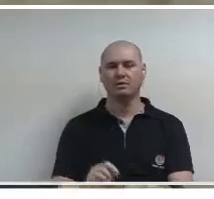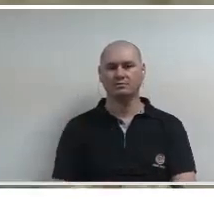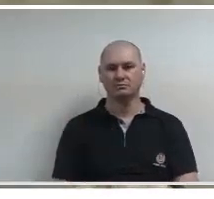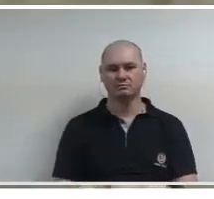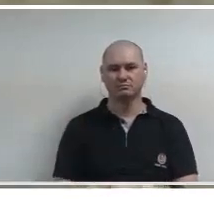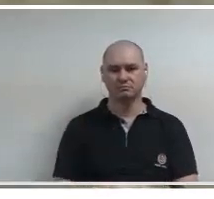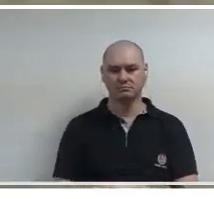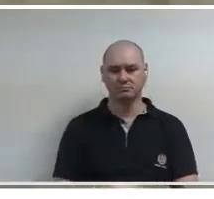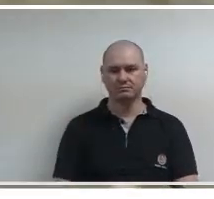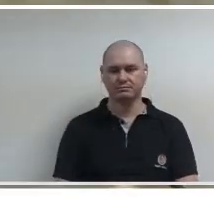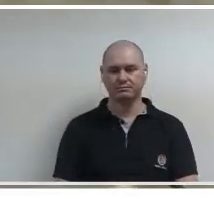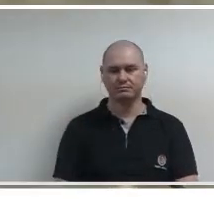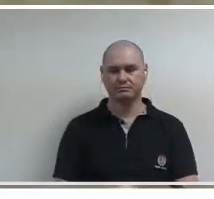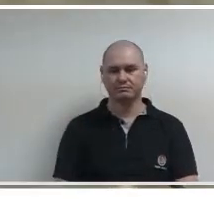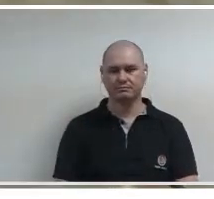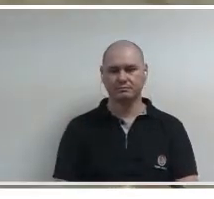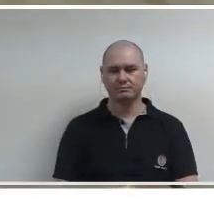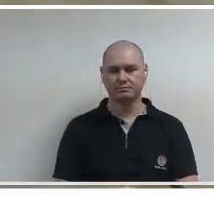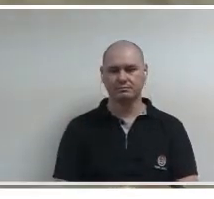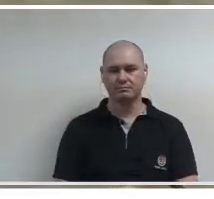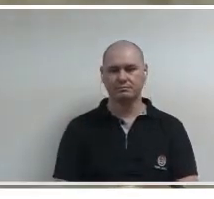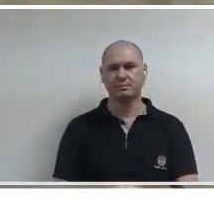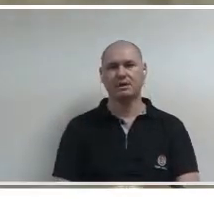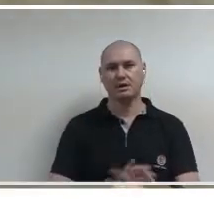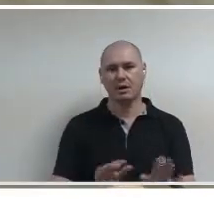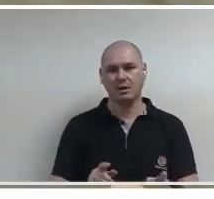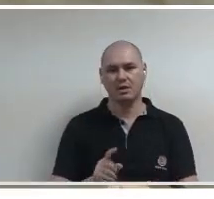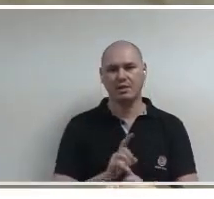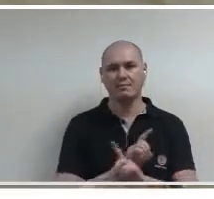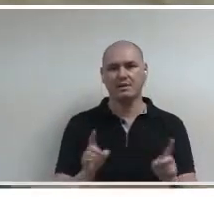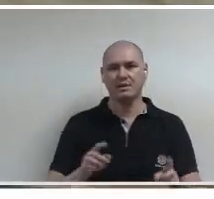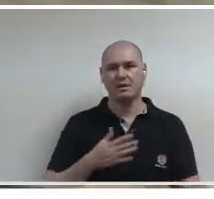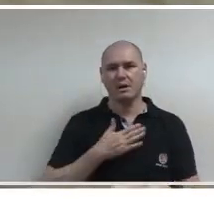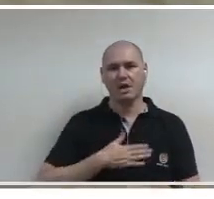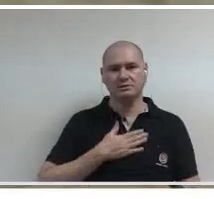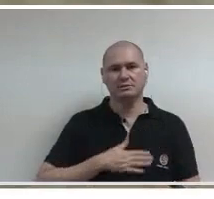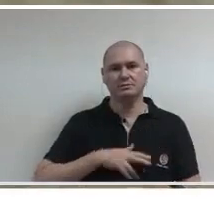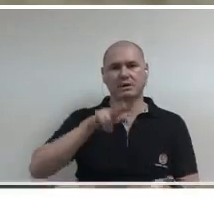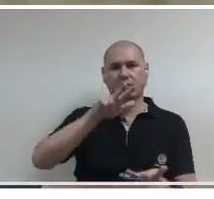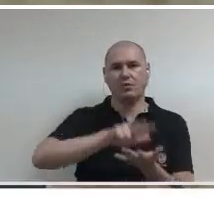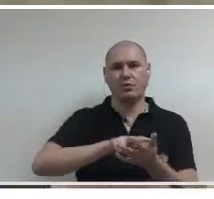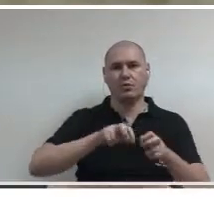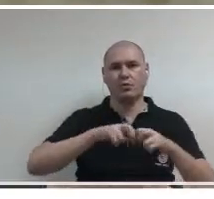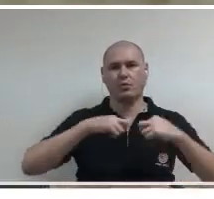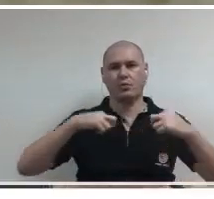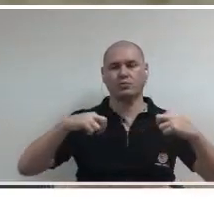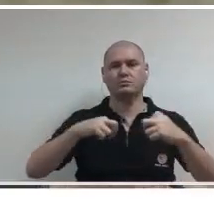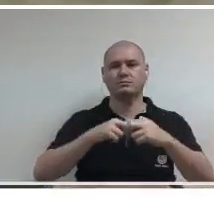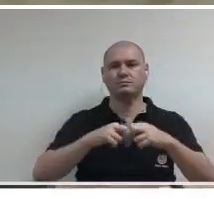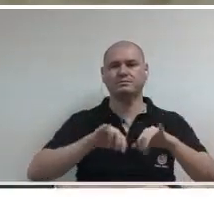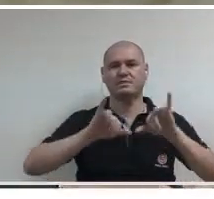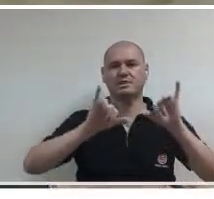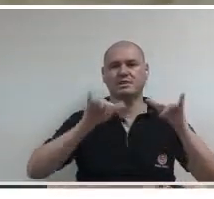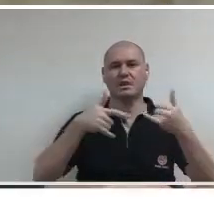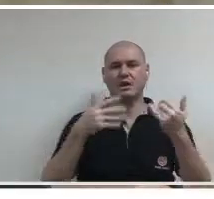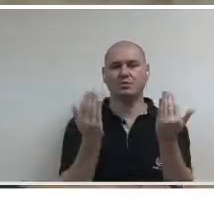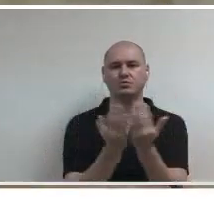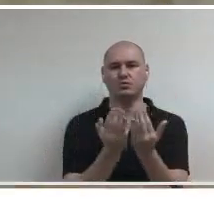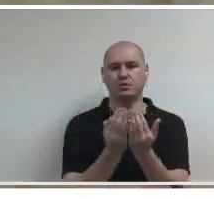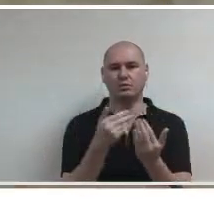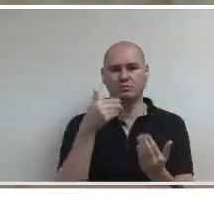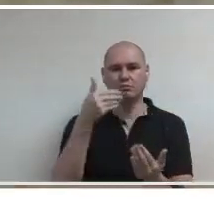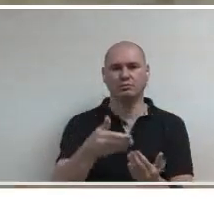sentencia número 10, UPCHP.9, anga te aceptáramos Corte Suprema de Justicia con